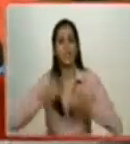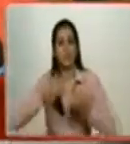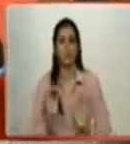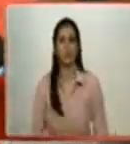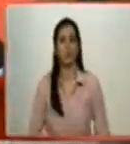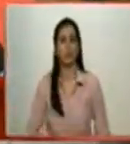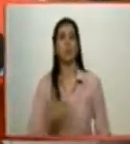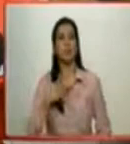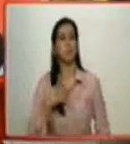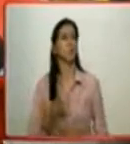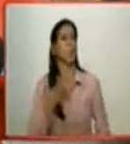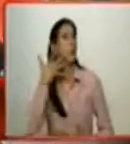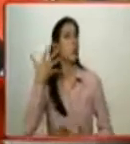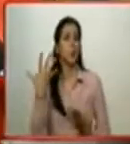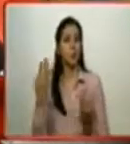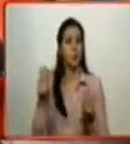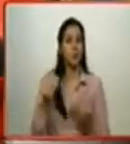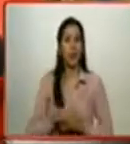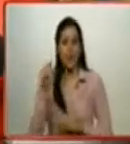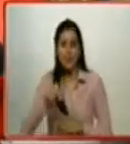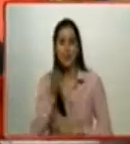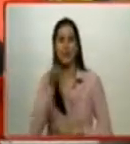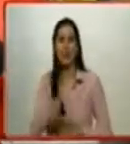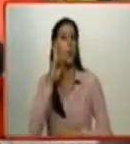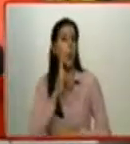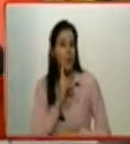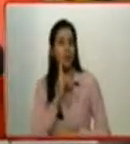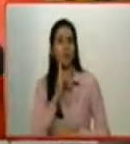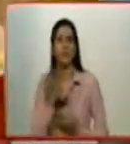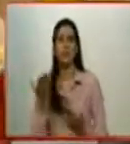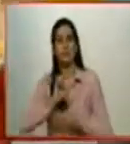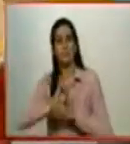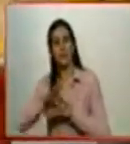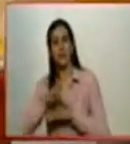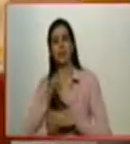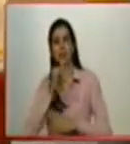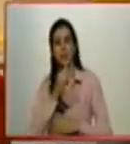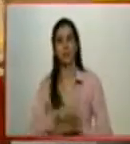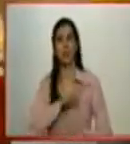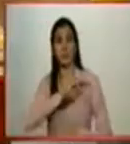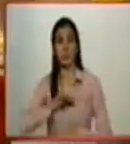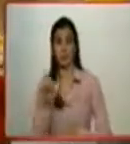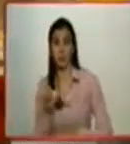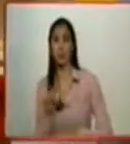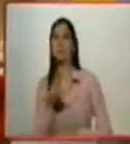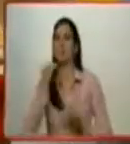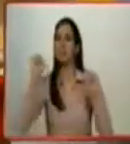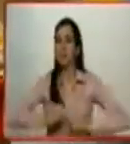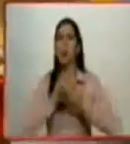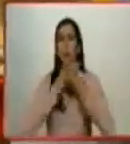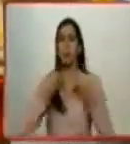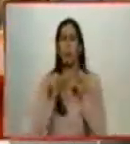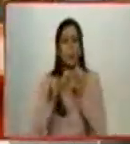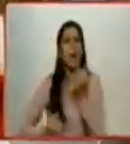Venezuela. Por eso nos sentimos profundamente orgullosos. Desde aquí el Estado Bolívar mandamos ese mensaje. La militancia del partido reafirmó su compromiso de